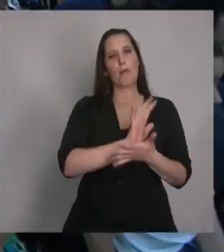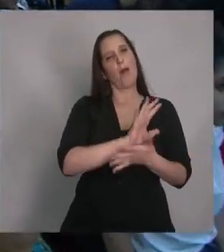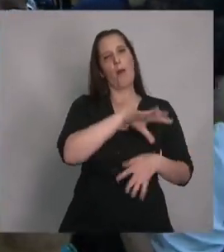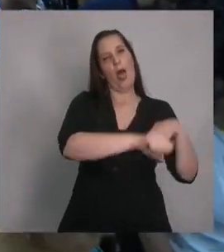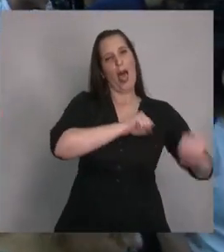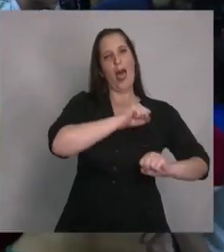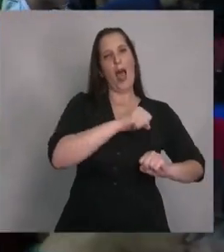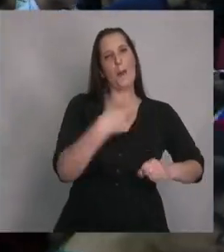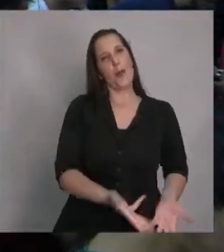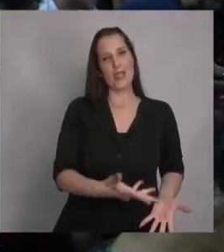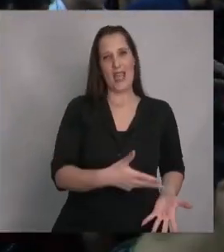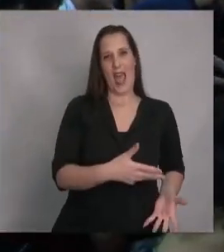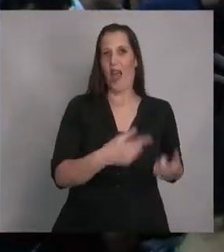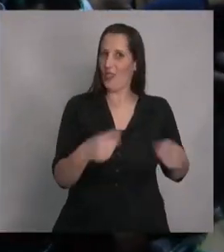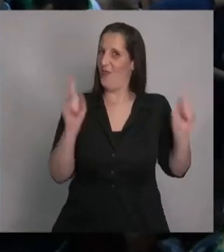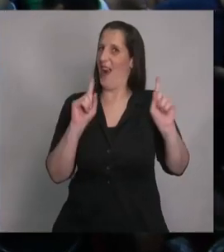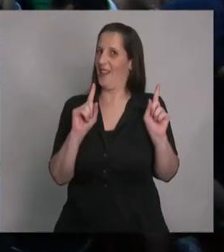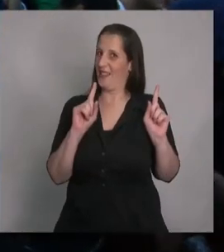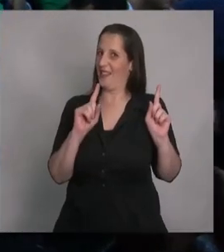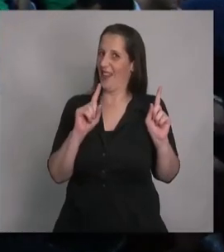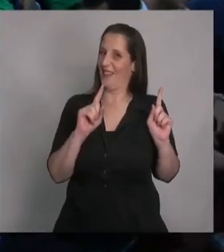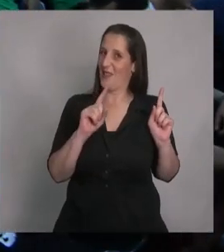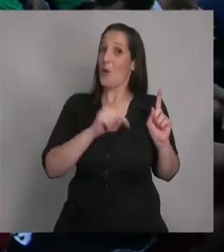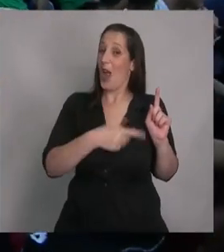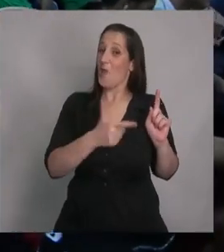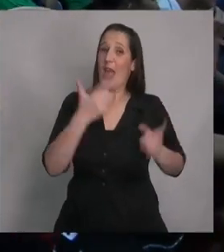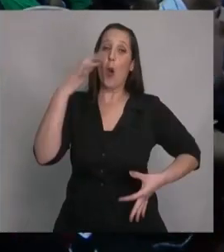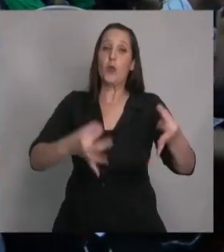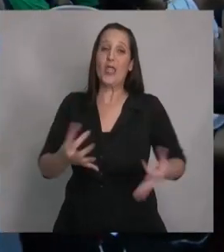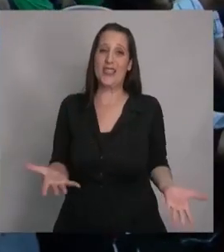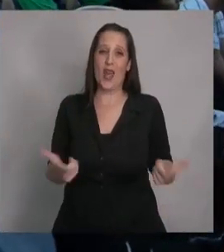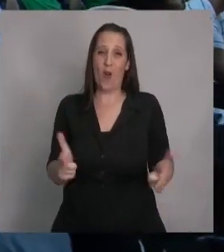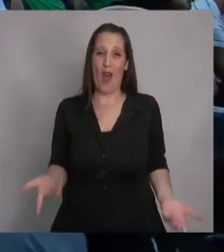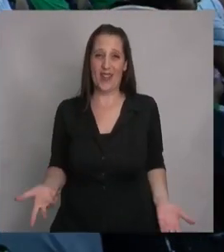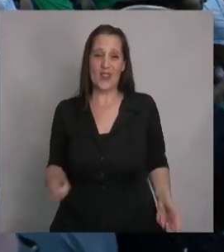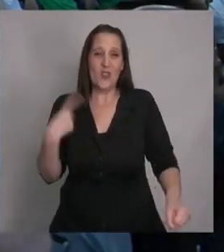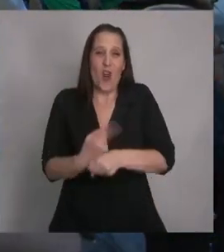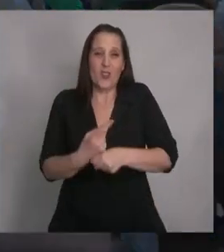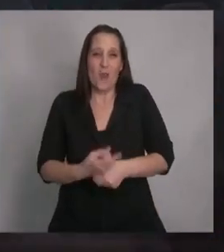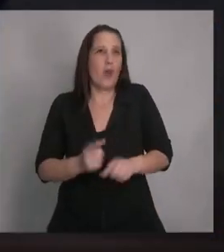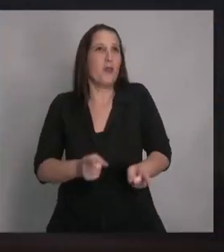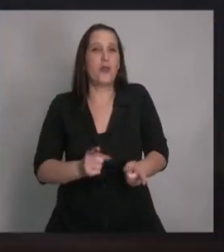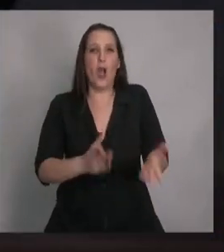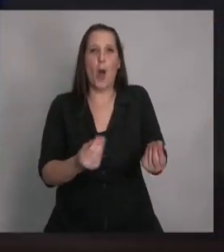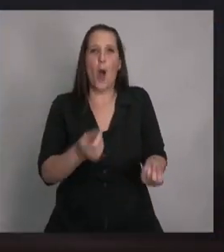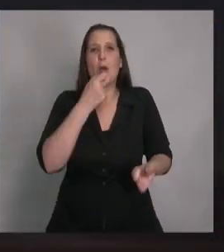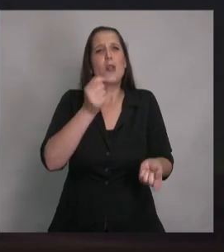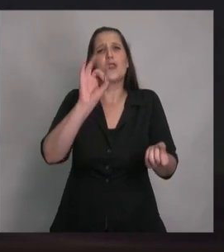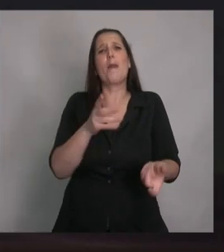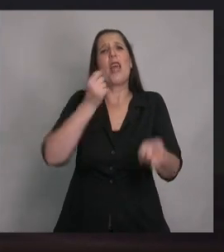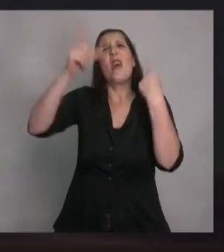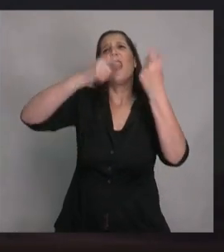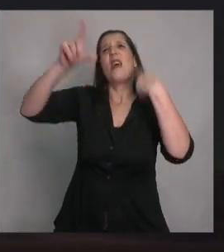incluso con relativa justicia social, pero insostenible, de exportar petróleo,